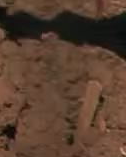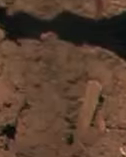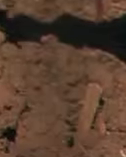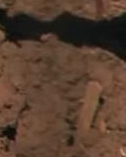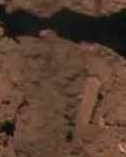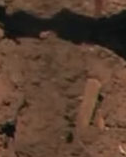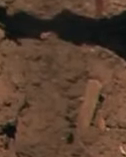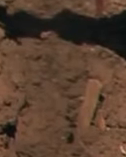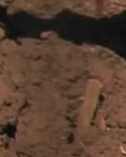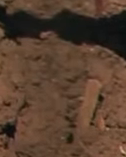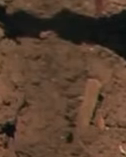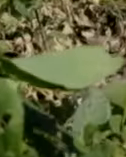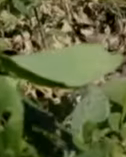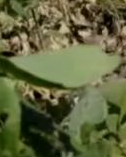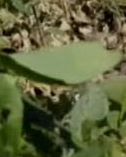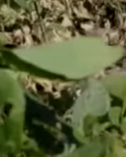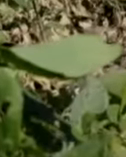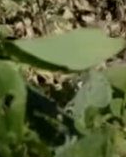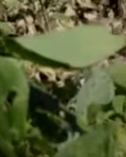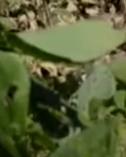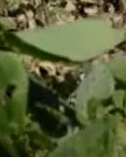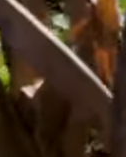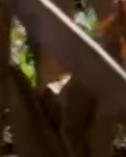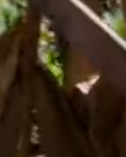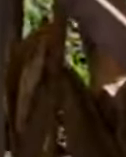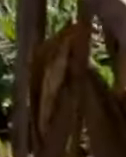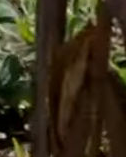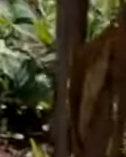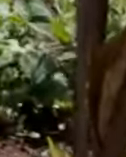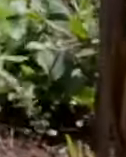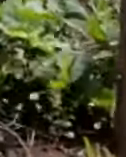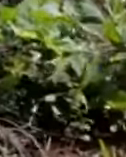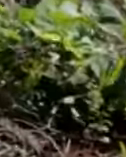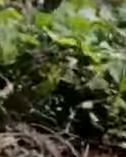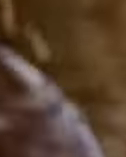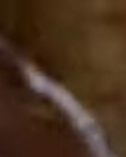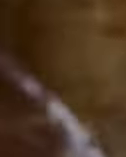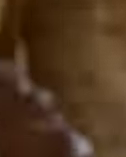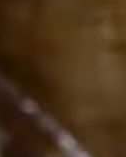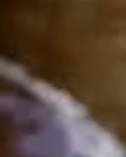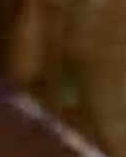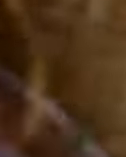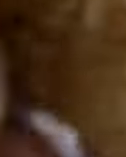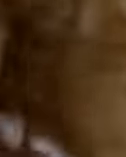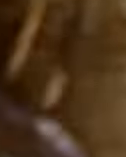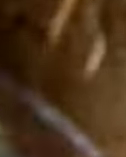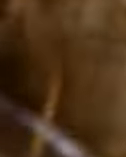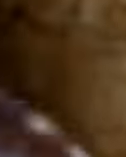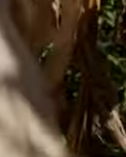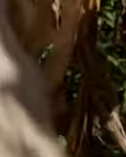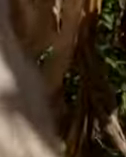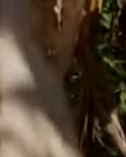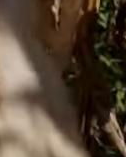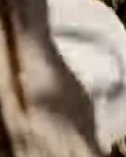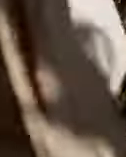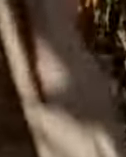la lluvia, así trabajamos. Sí nos ha ayudado para mantener sus estudios, todo eso.